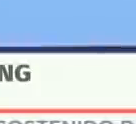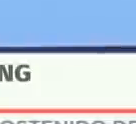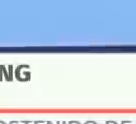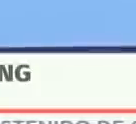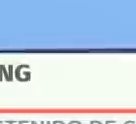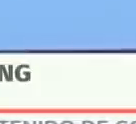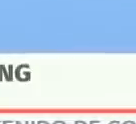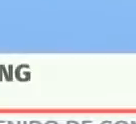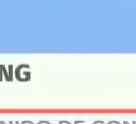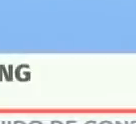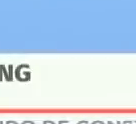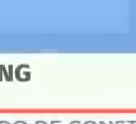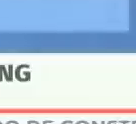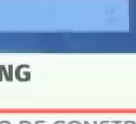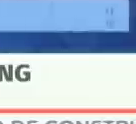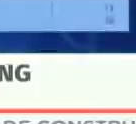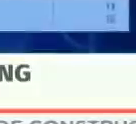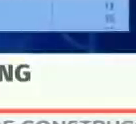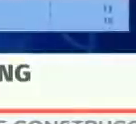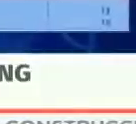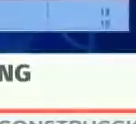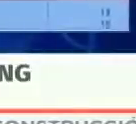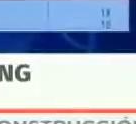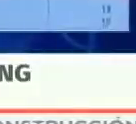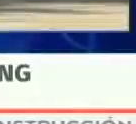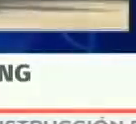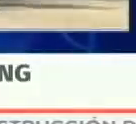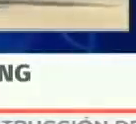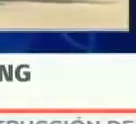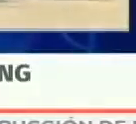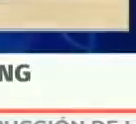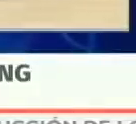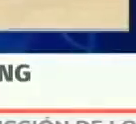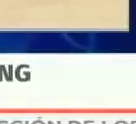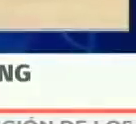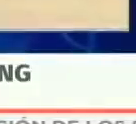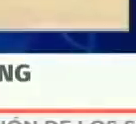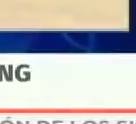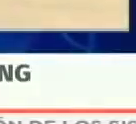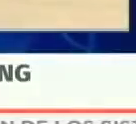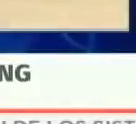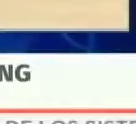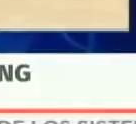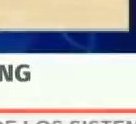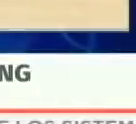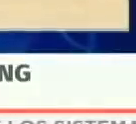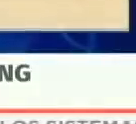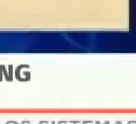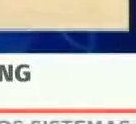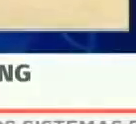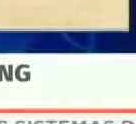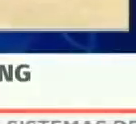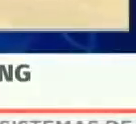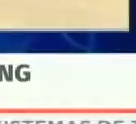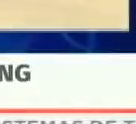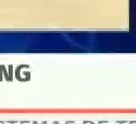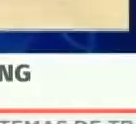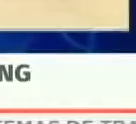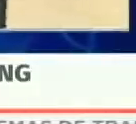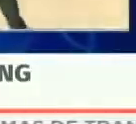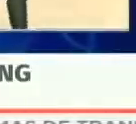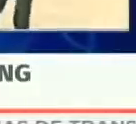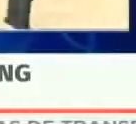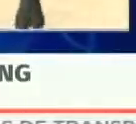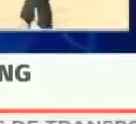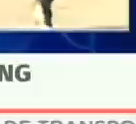quiero darle el pase nuevamente a usted, mi comandante, devolverle el pase para que sea usted, como ya lo alertó, explique cada una de las